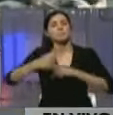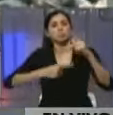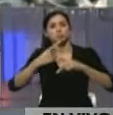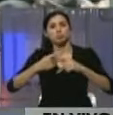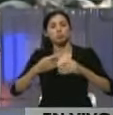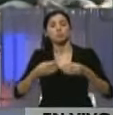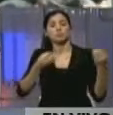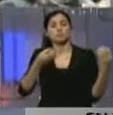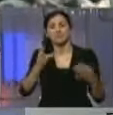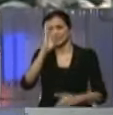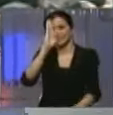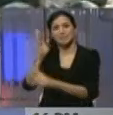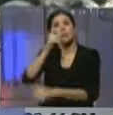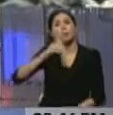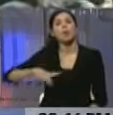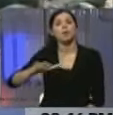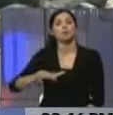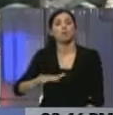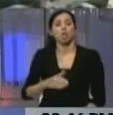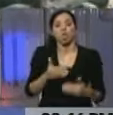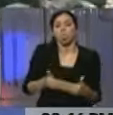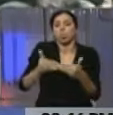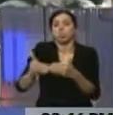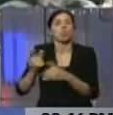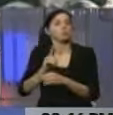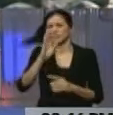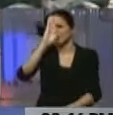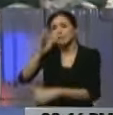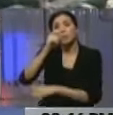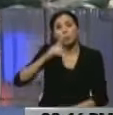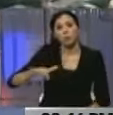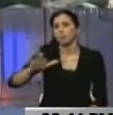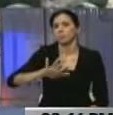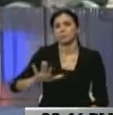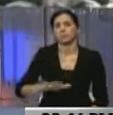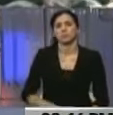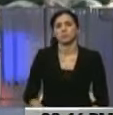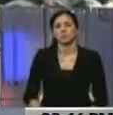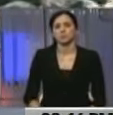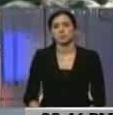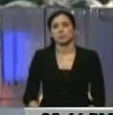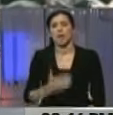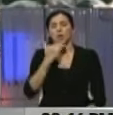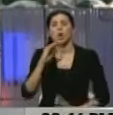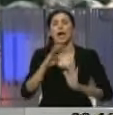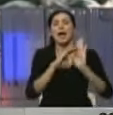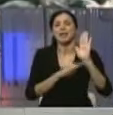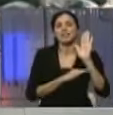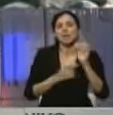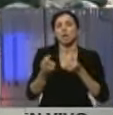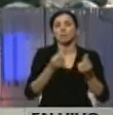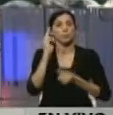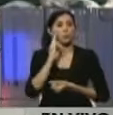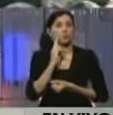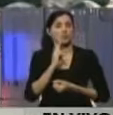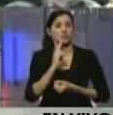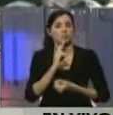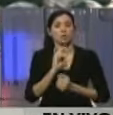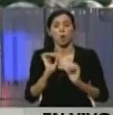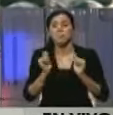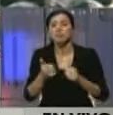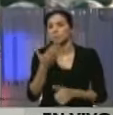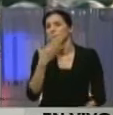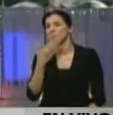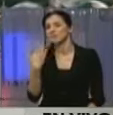y en la venta directa al pueblo, sin intermediario. Esto es parte de la agenda económica bolivariana activada en el mes de